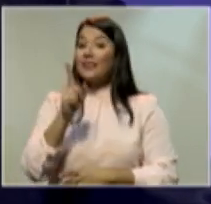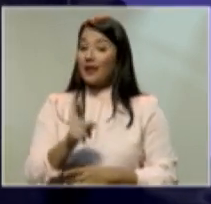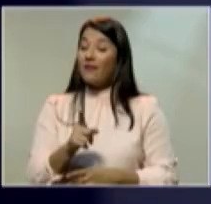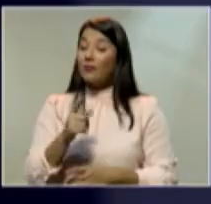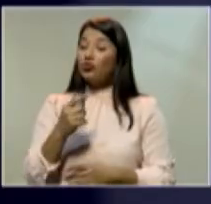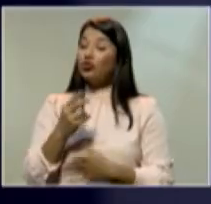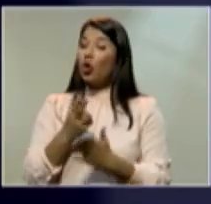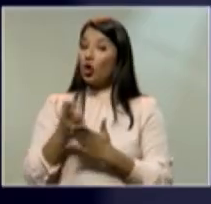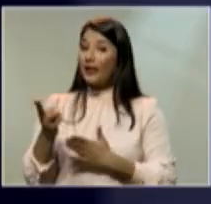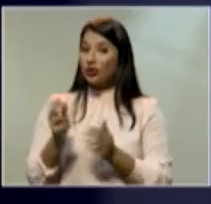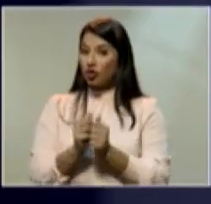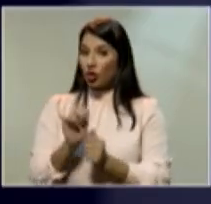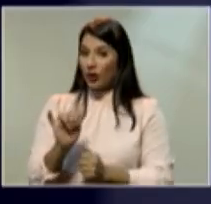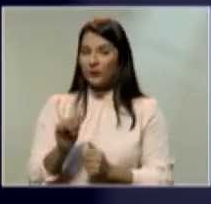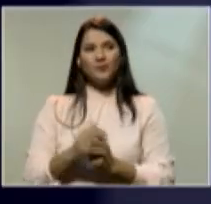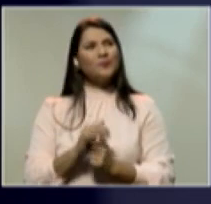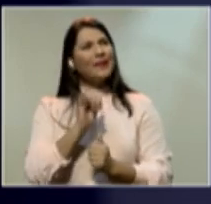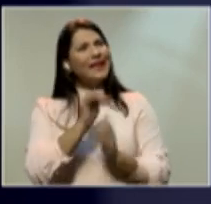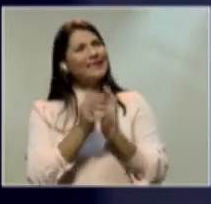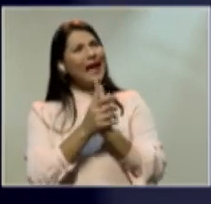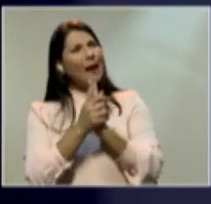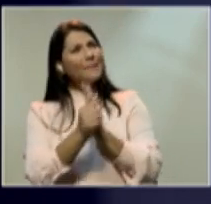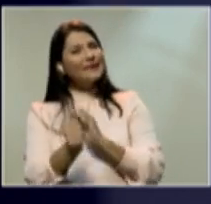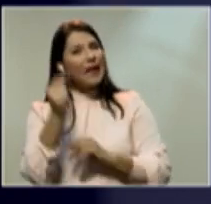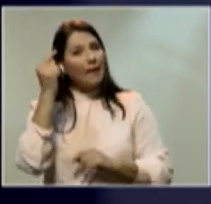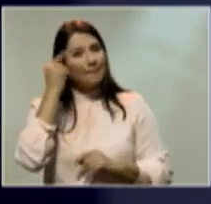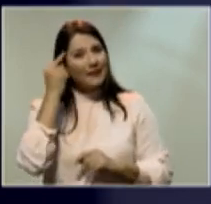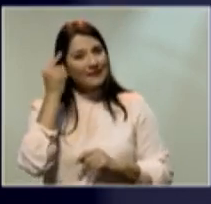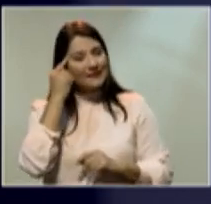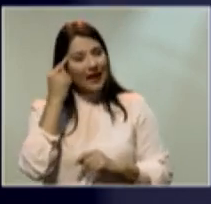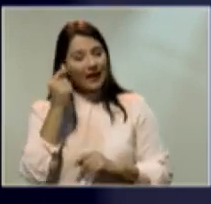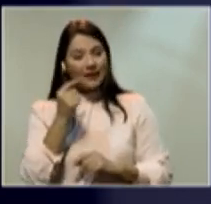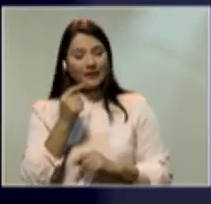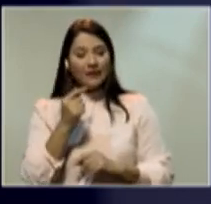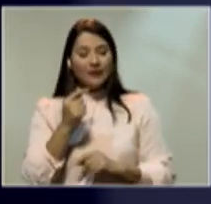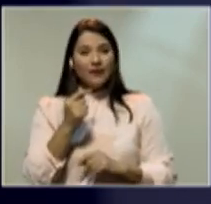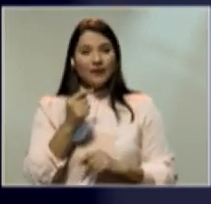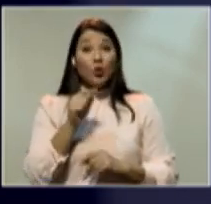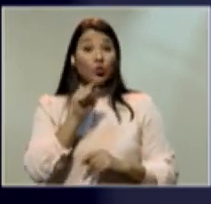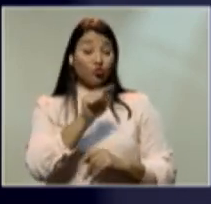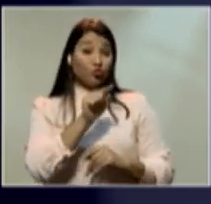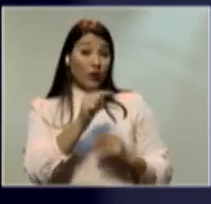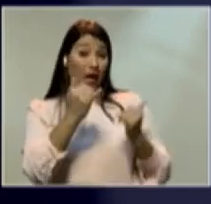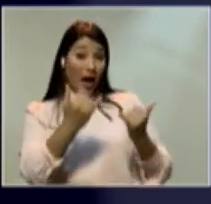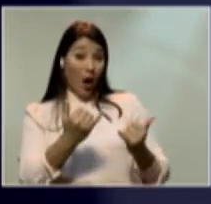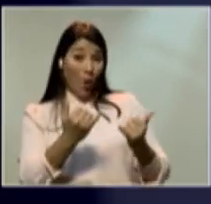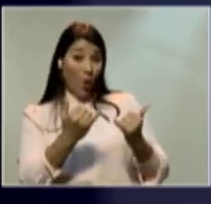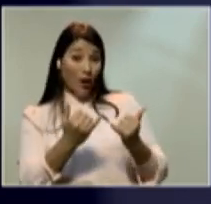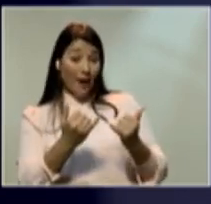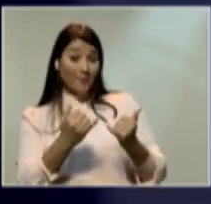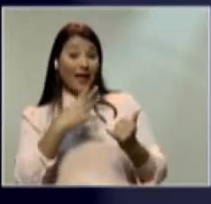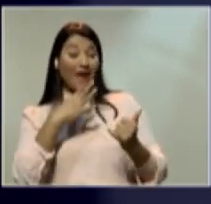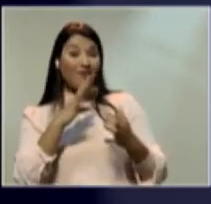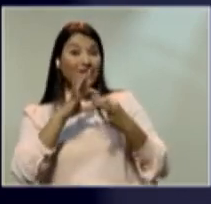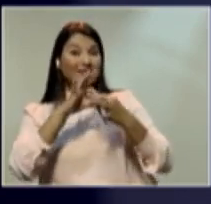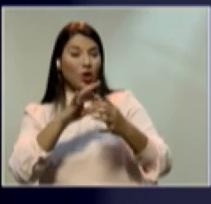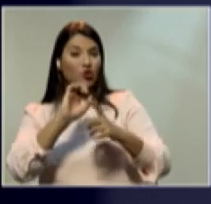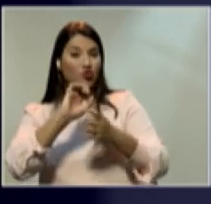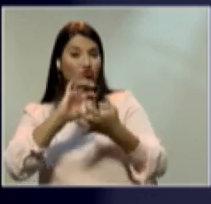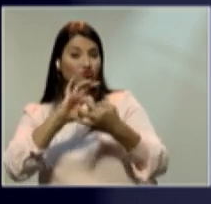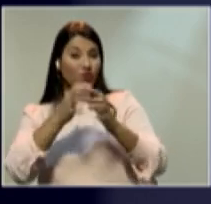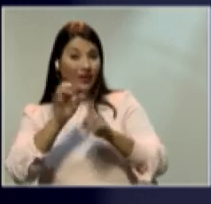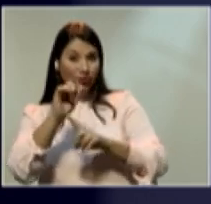eso. Esa capacidad de pensar y las redes, vos traes a la mesa el tema de las redes, y las